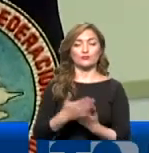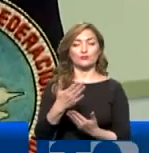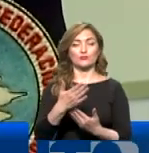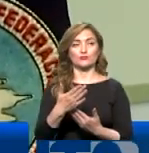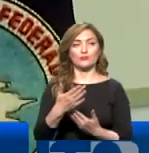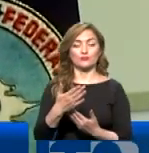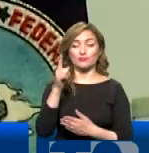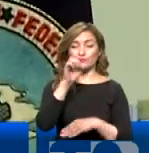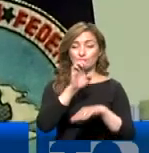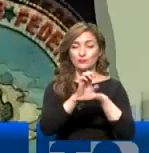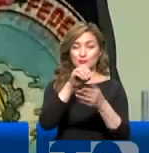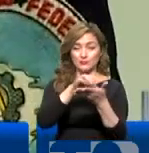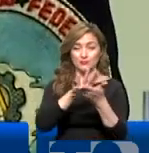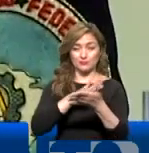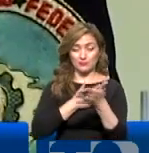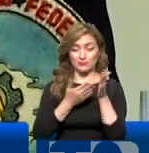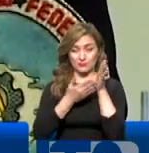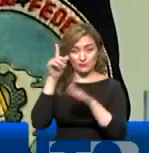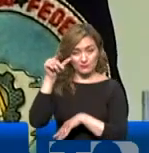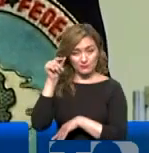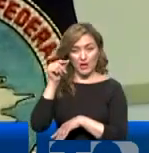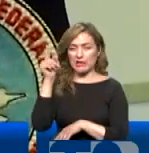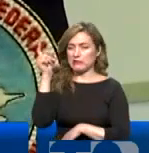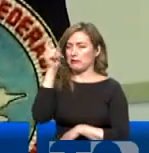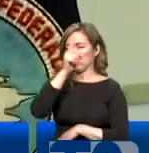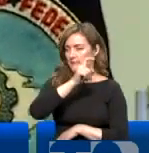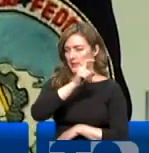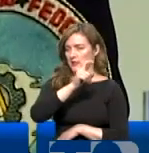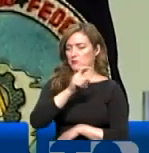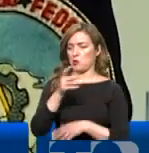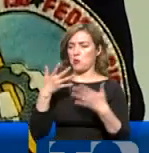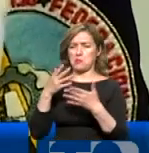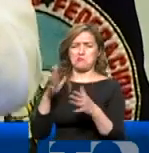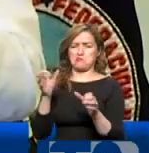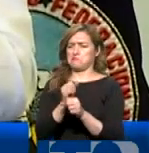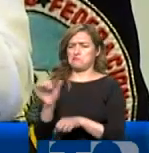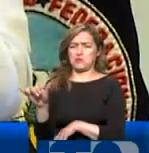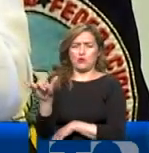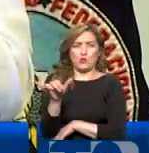es más difícil. Pero que hay que hacer lo mismo, hay que hacer lo mismo, sí.